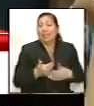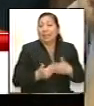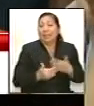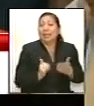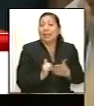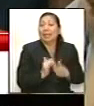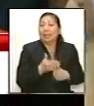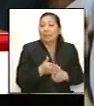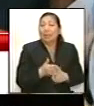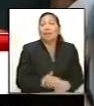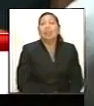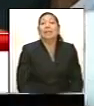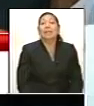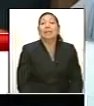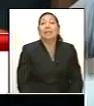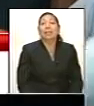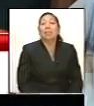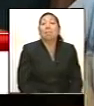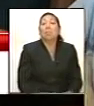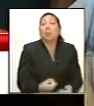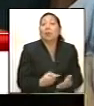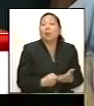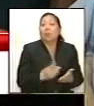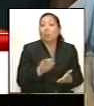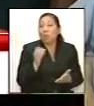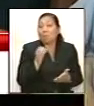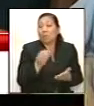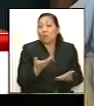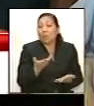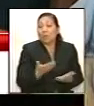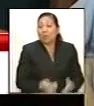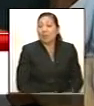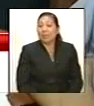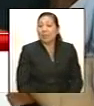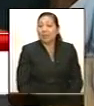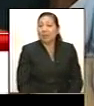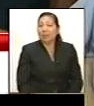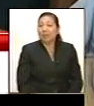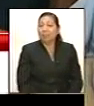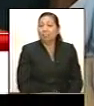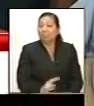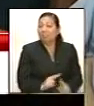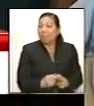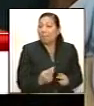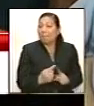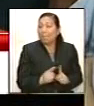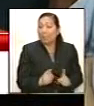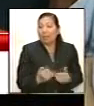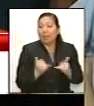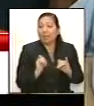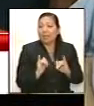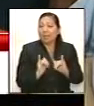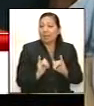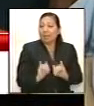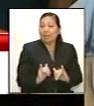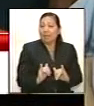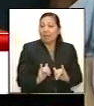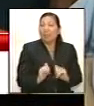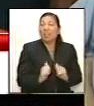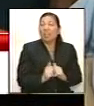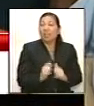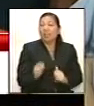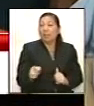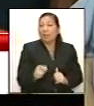es que vayan a la Divindad, ¿no? Porque una oportunidad, no sé en qué reunión fue, pero quedaron que iba a ser con